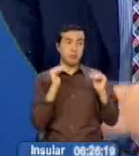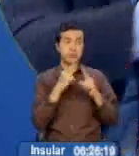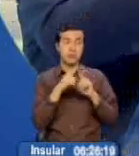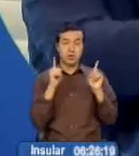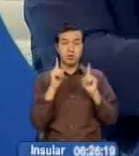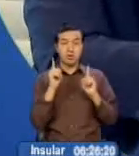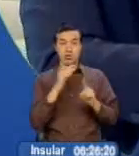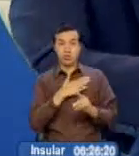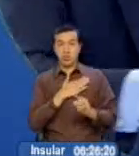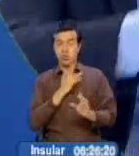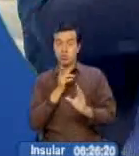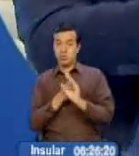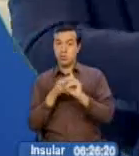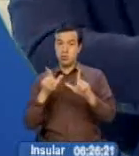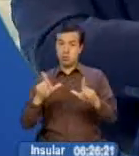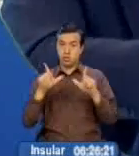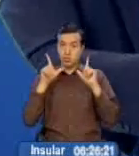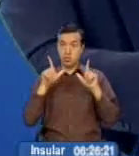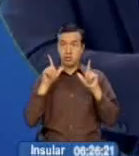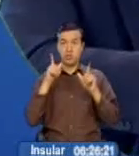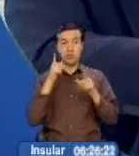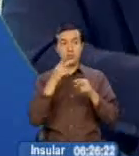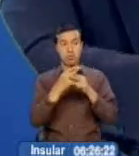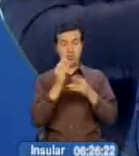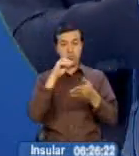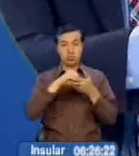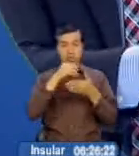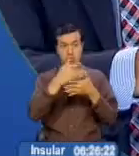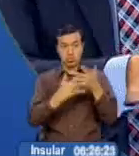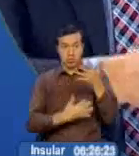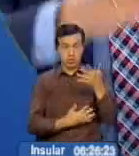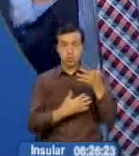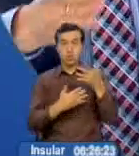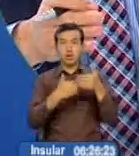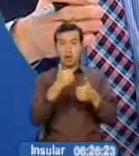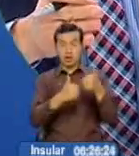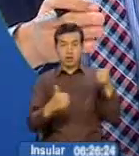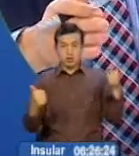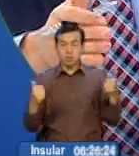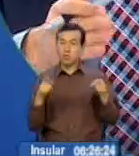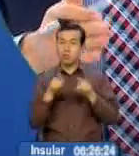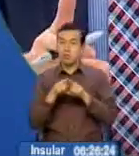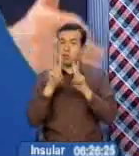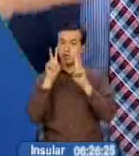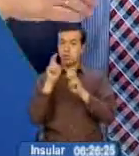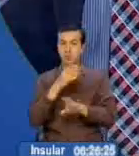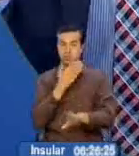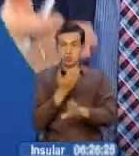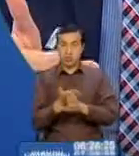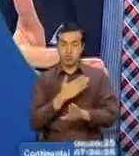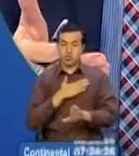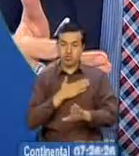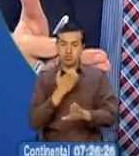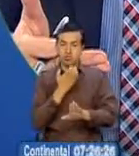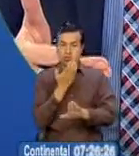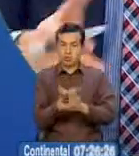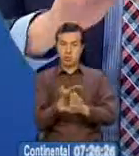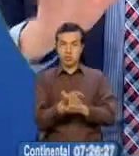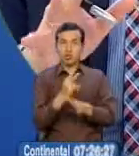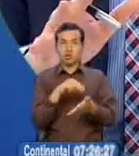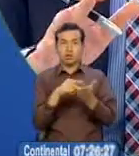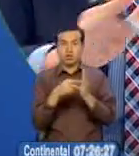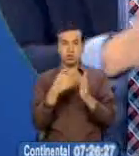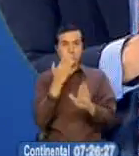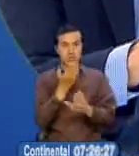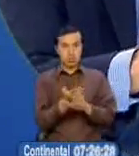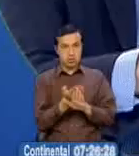visibilizo por participar, por estar en la lista, pero también me visibilizo con este contenido que quiero proponer. Es decir, a